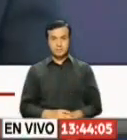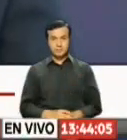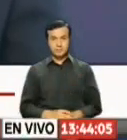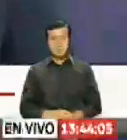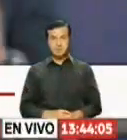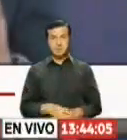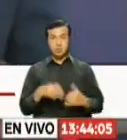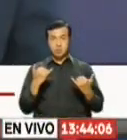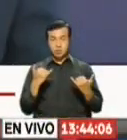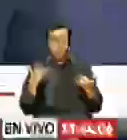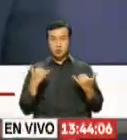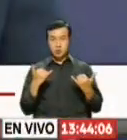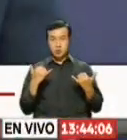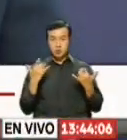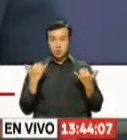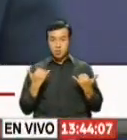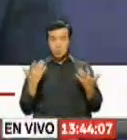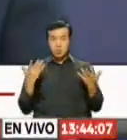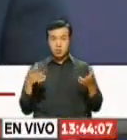Esta movilización irregular